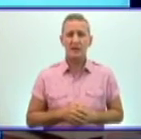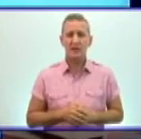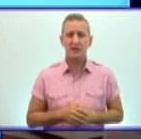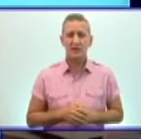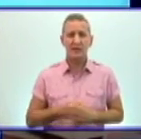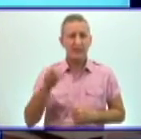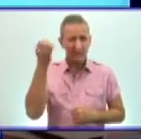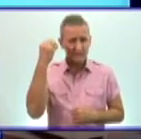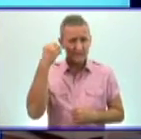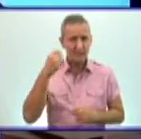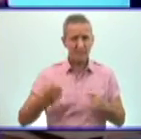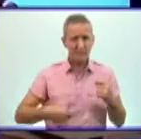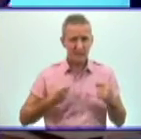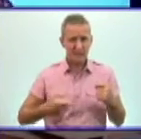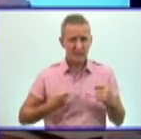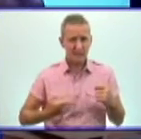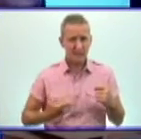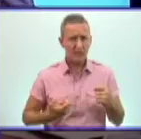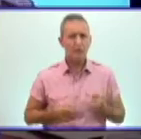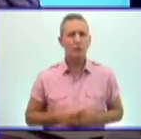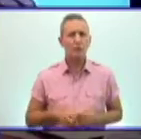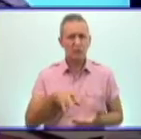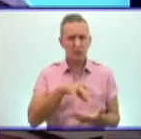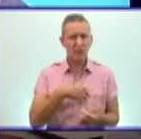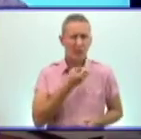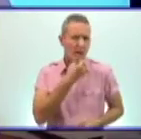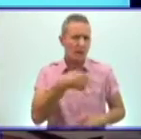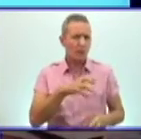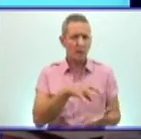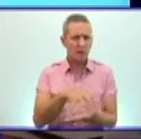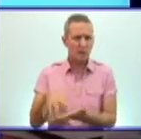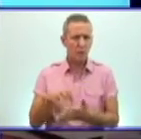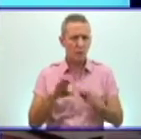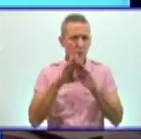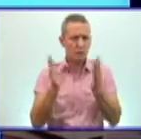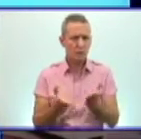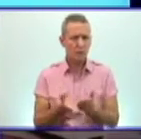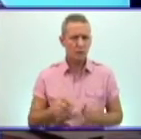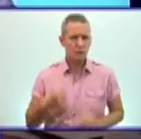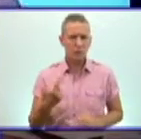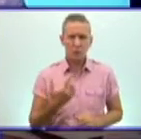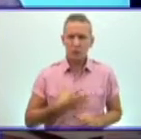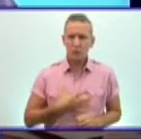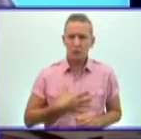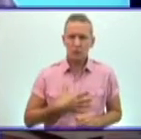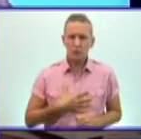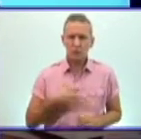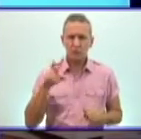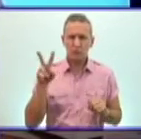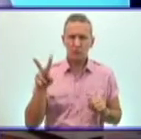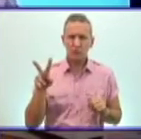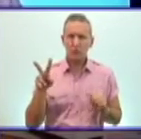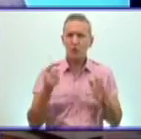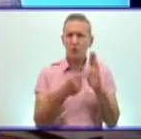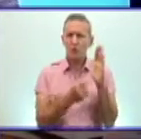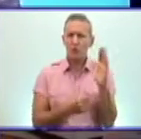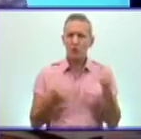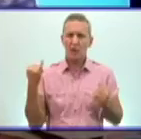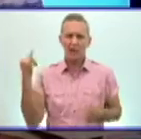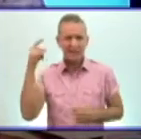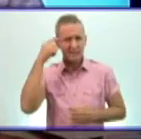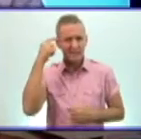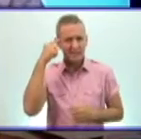cualquier lugar del mundo, nosotros sencillamente estamos haciendo valedero este ideal de